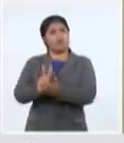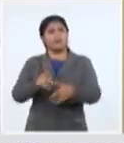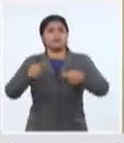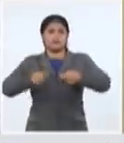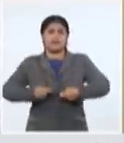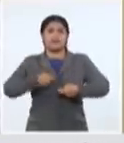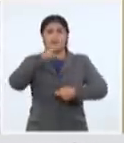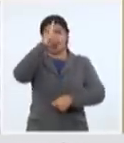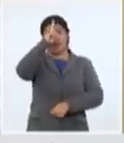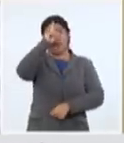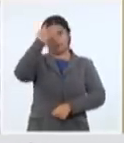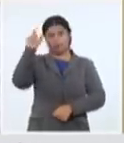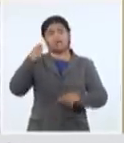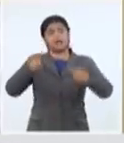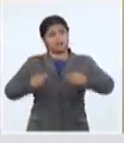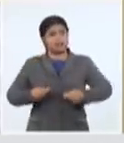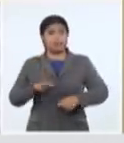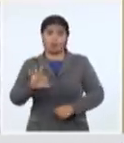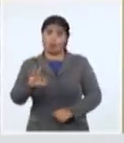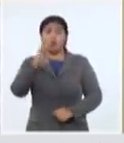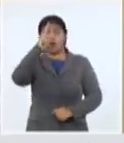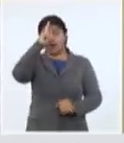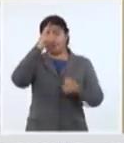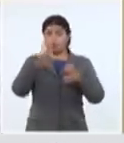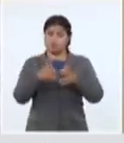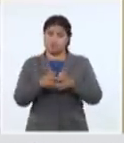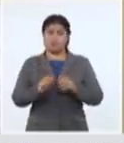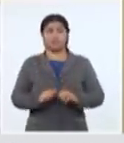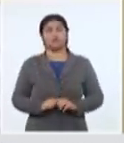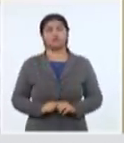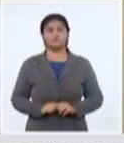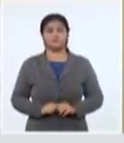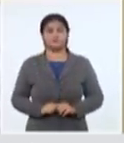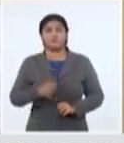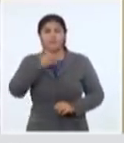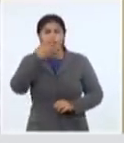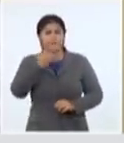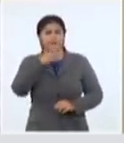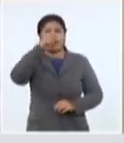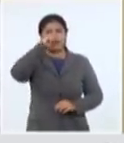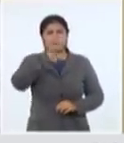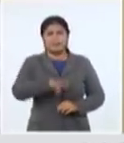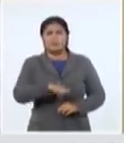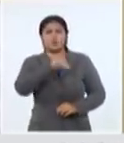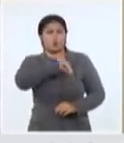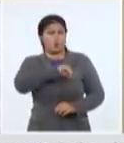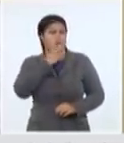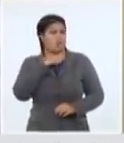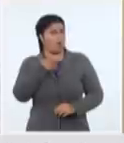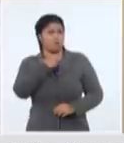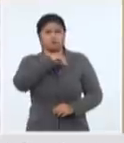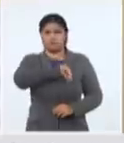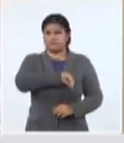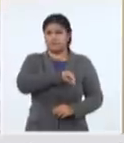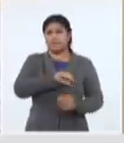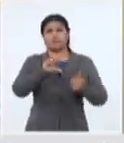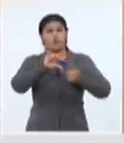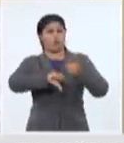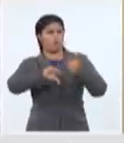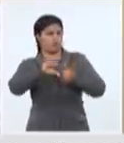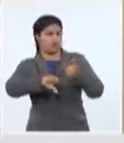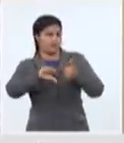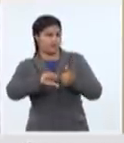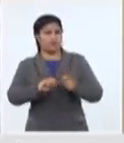El hecho de la extensión misma del periodo de confinamiento de la enfermedad a la que todos nos hemos